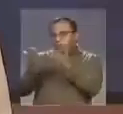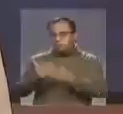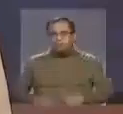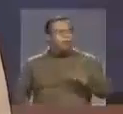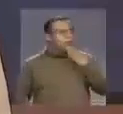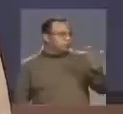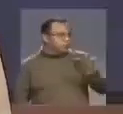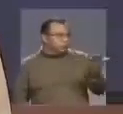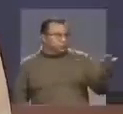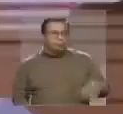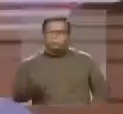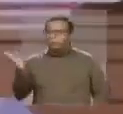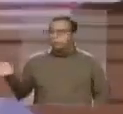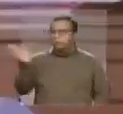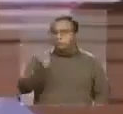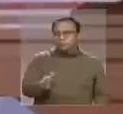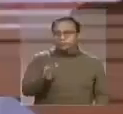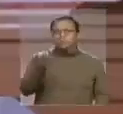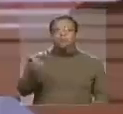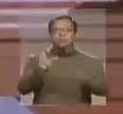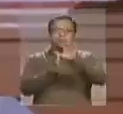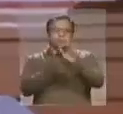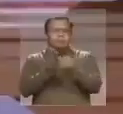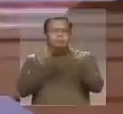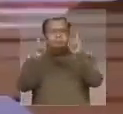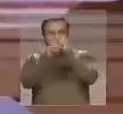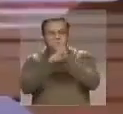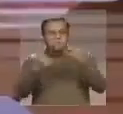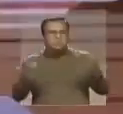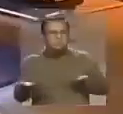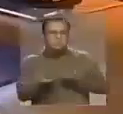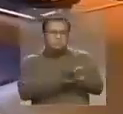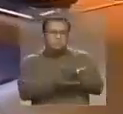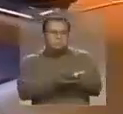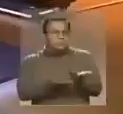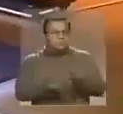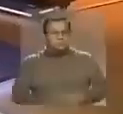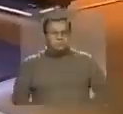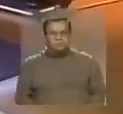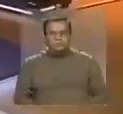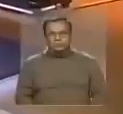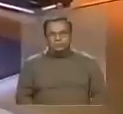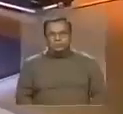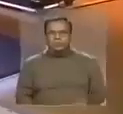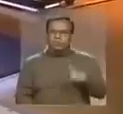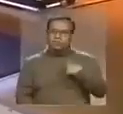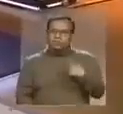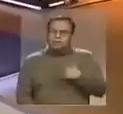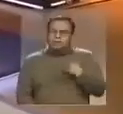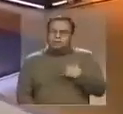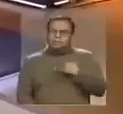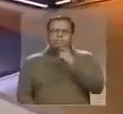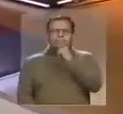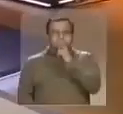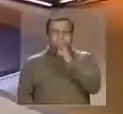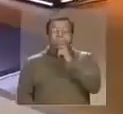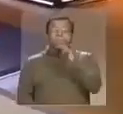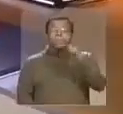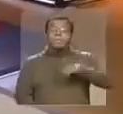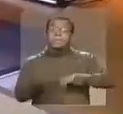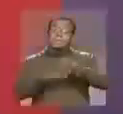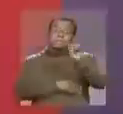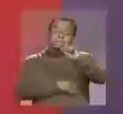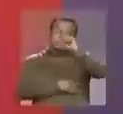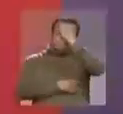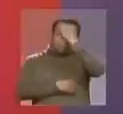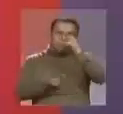nosotros. A ustedes. Evelyn, y su conclusión, su reflexión, su recomendación final. Bueno, yo siento que el elemento